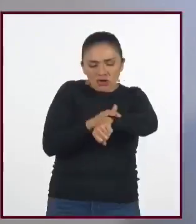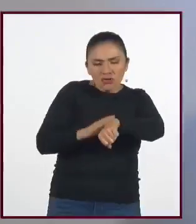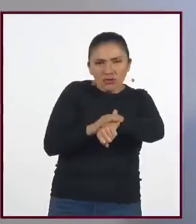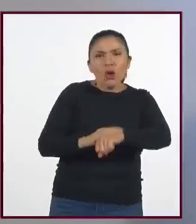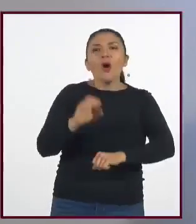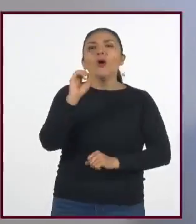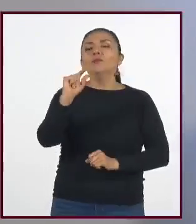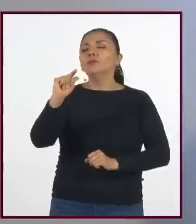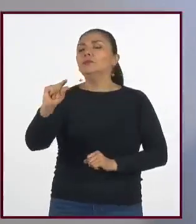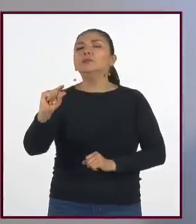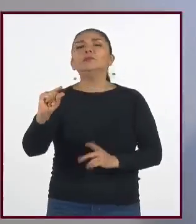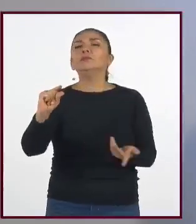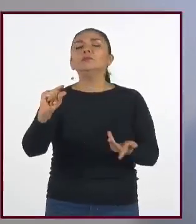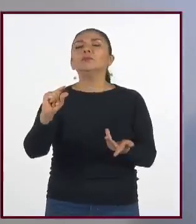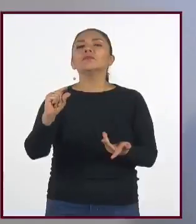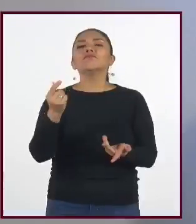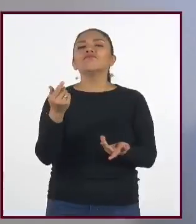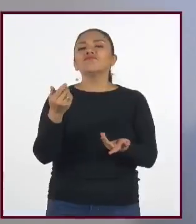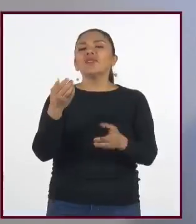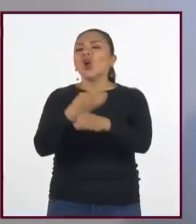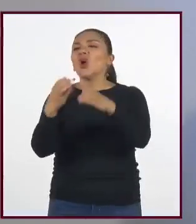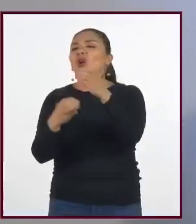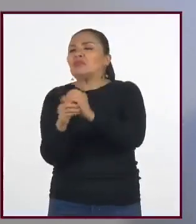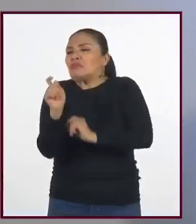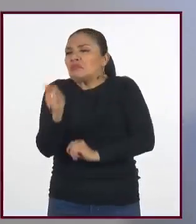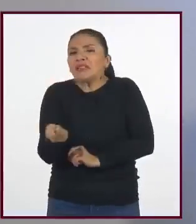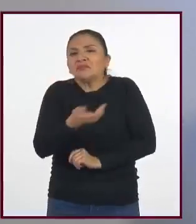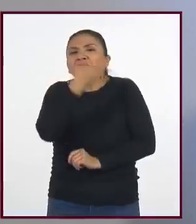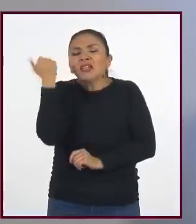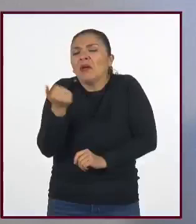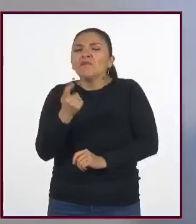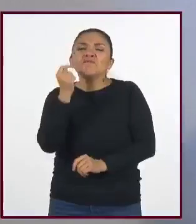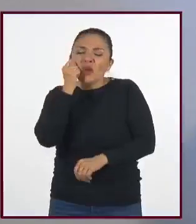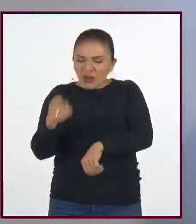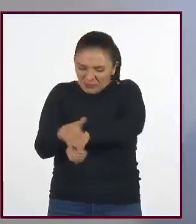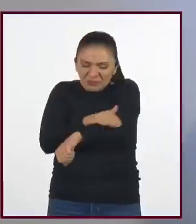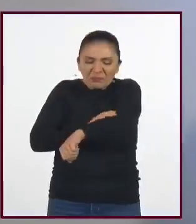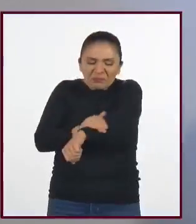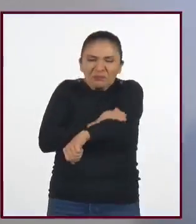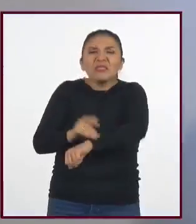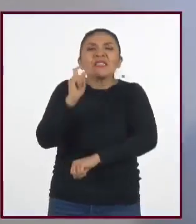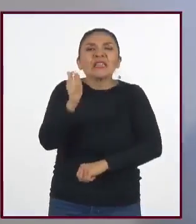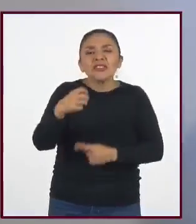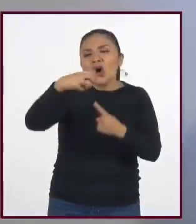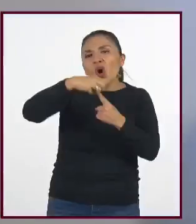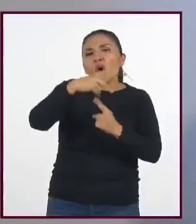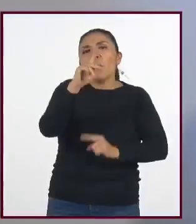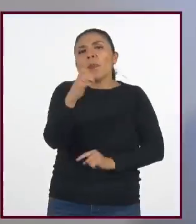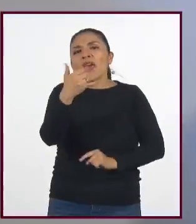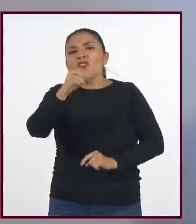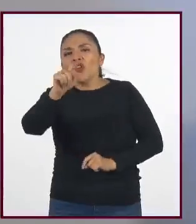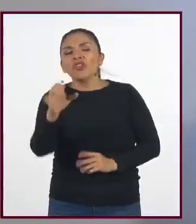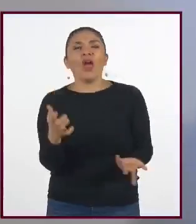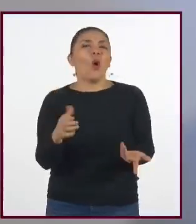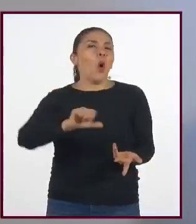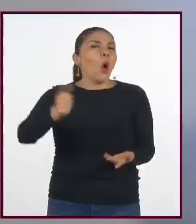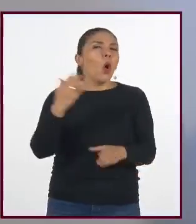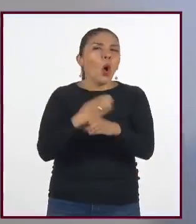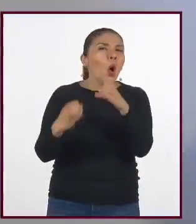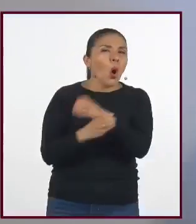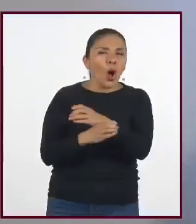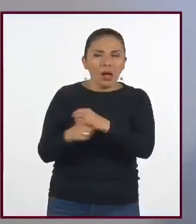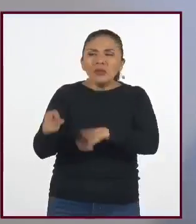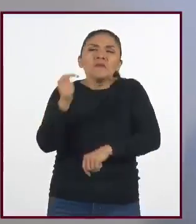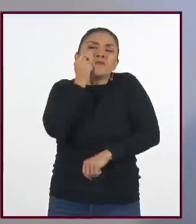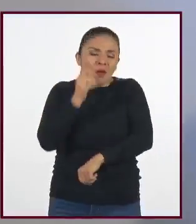alcohol, untarse ungüentos que no saben si tienen peyote o algunas sustancias psicoactivas, pero sí,